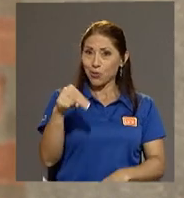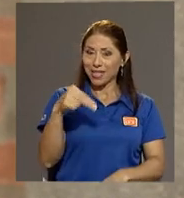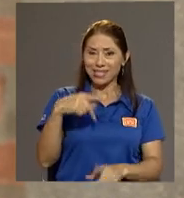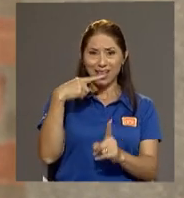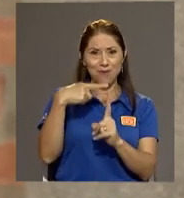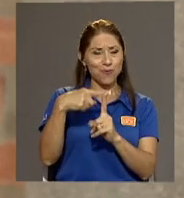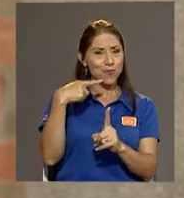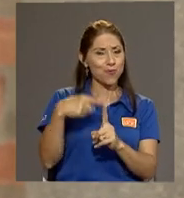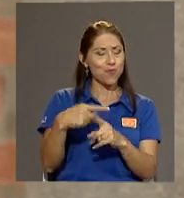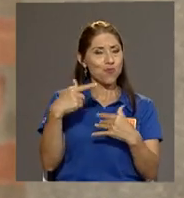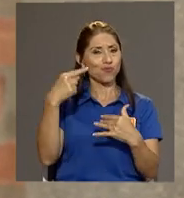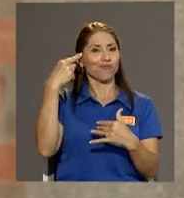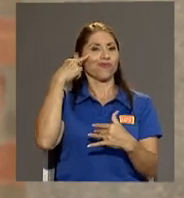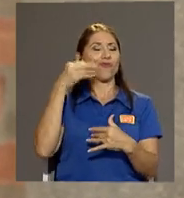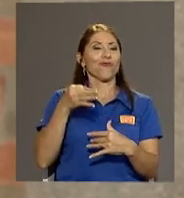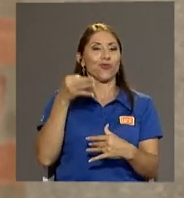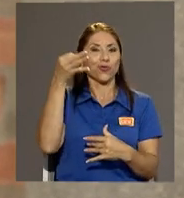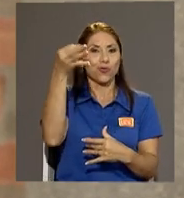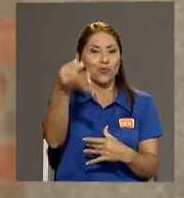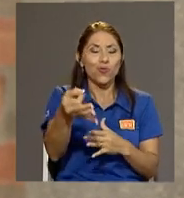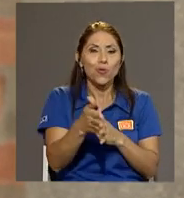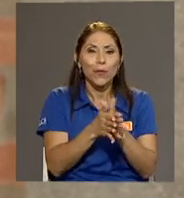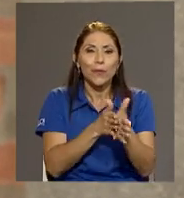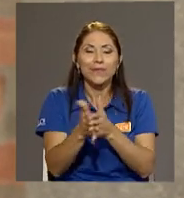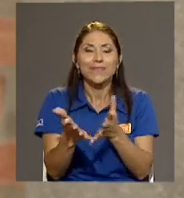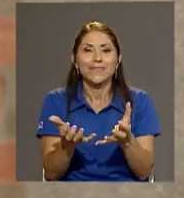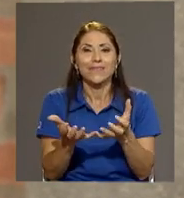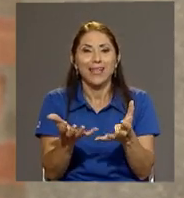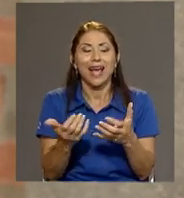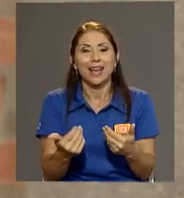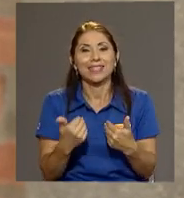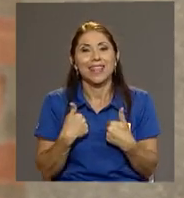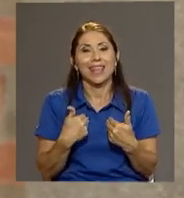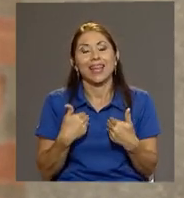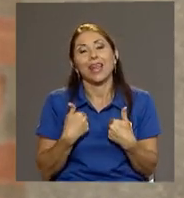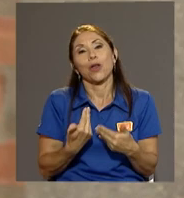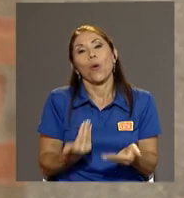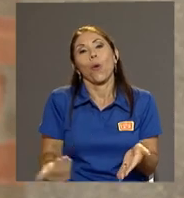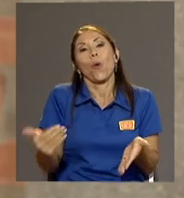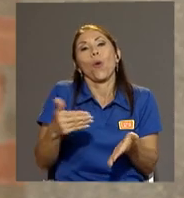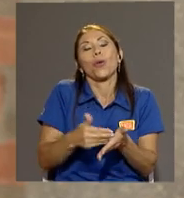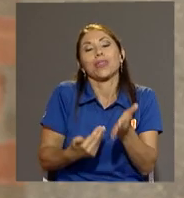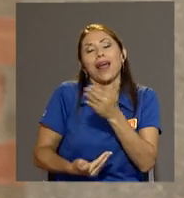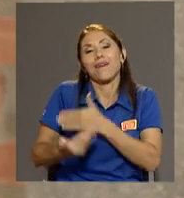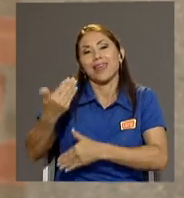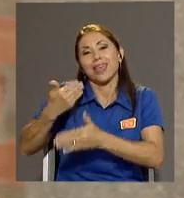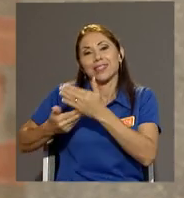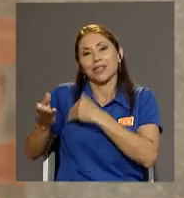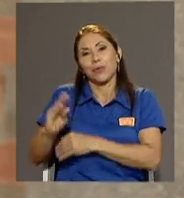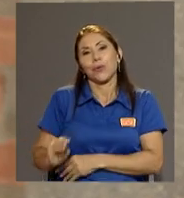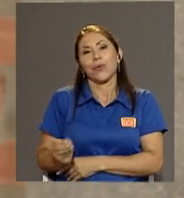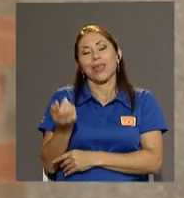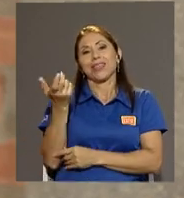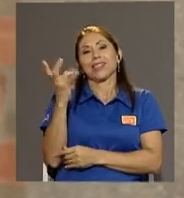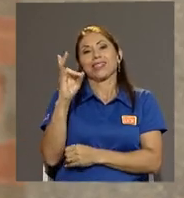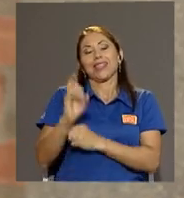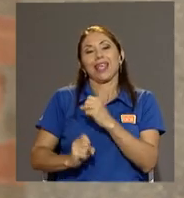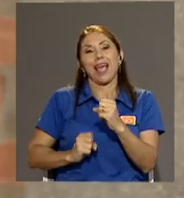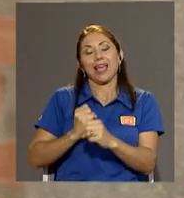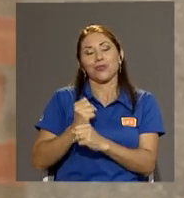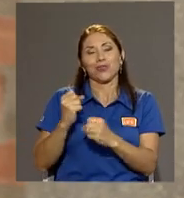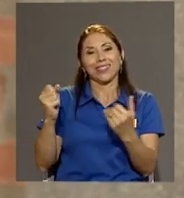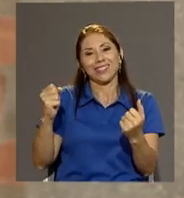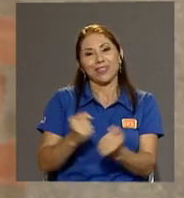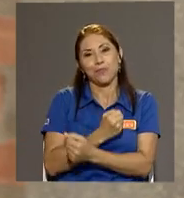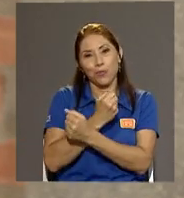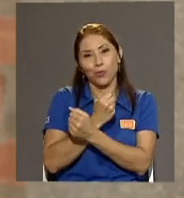optimismo, llena de futuro, llena de ganas de tener, repito otra vez, 16 o 17 años, que es imposible, pero